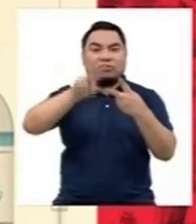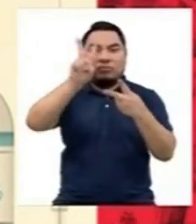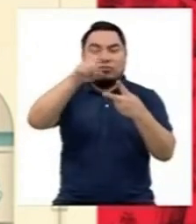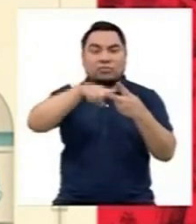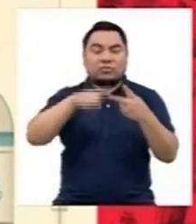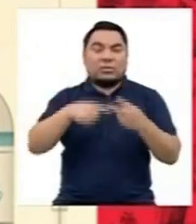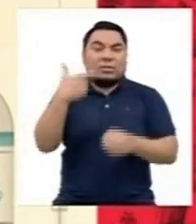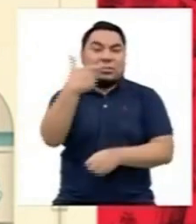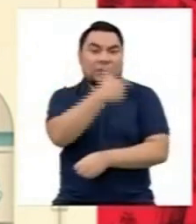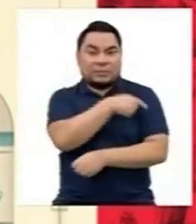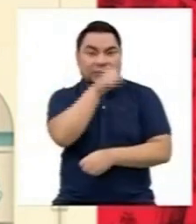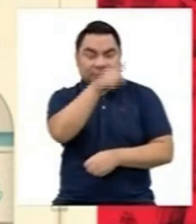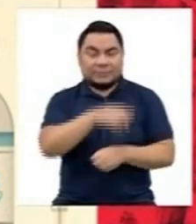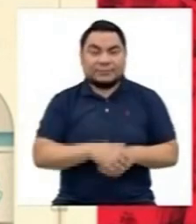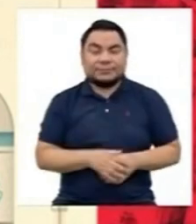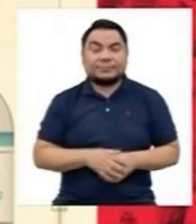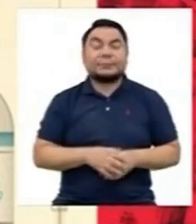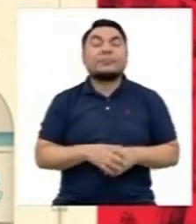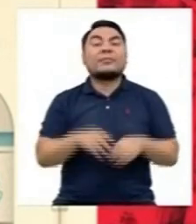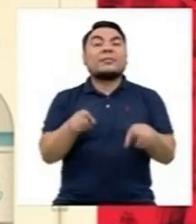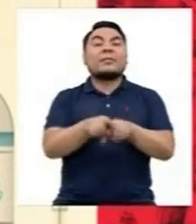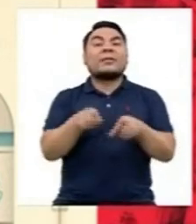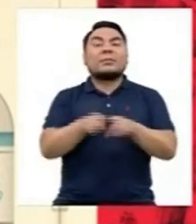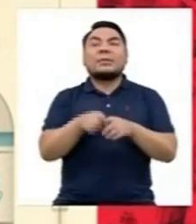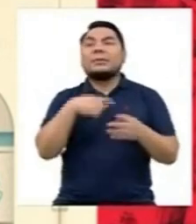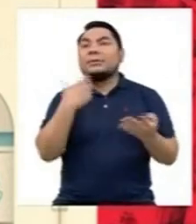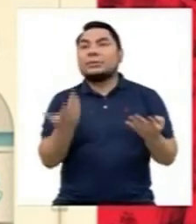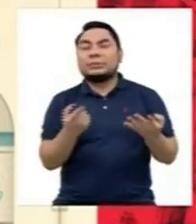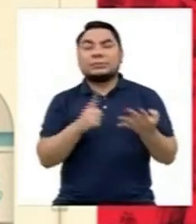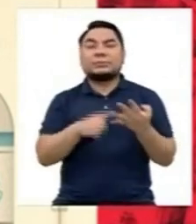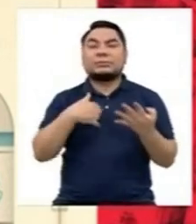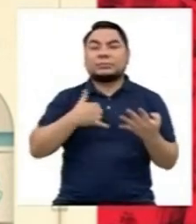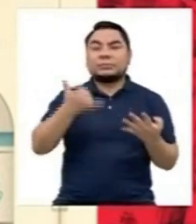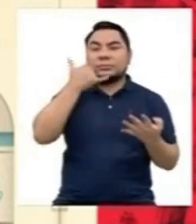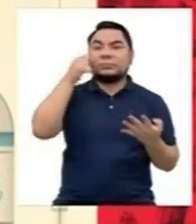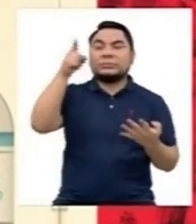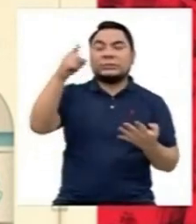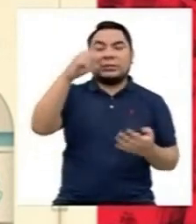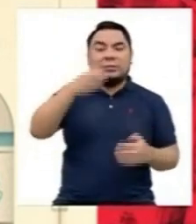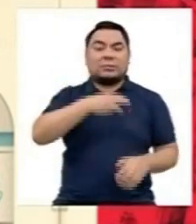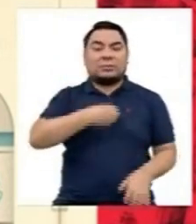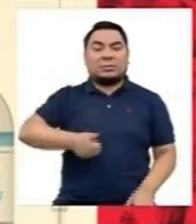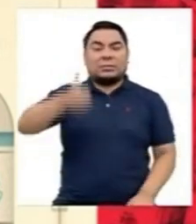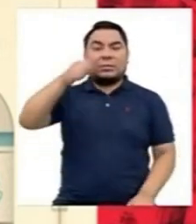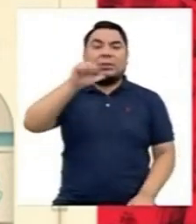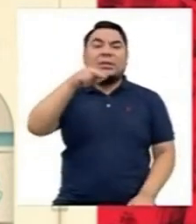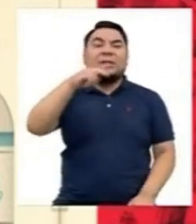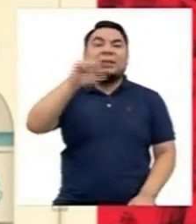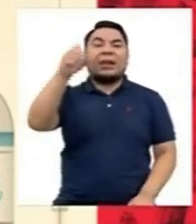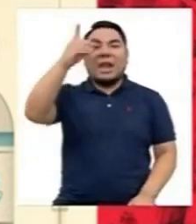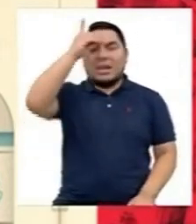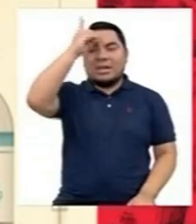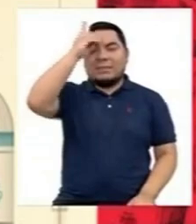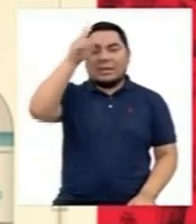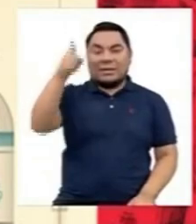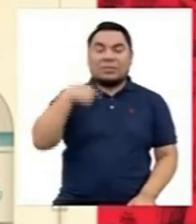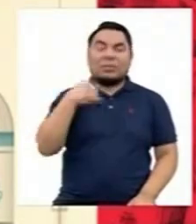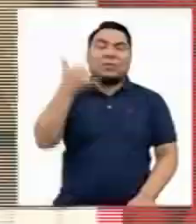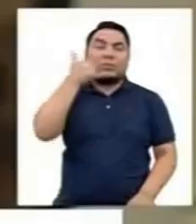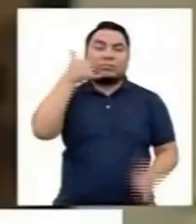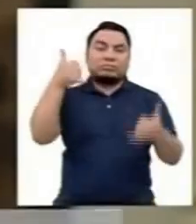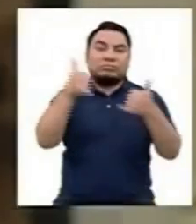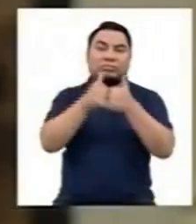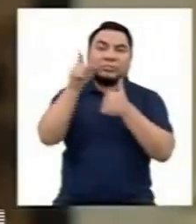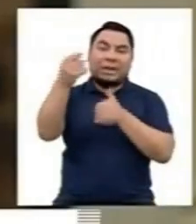de un quinto o sexto laboratorio para poder cubrir la expectativa para el